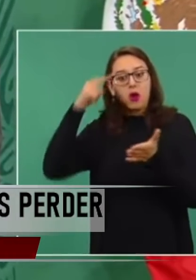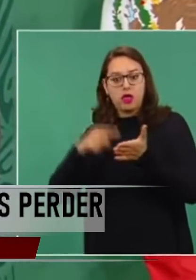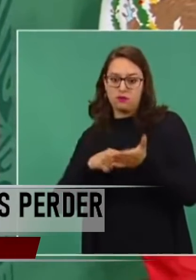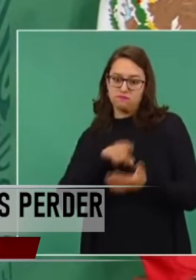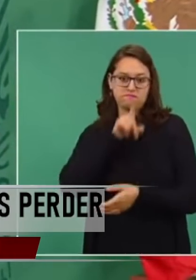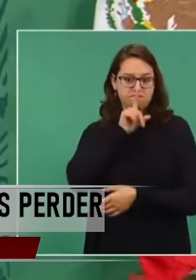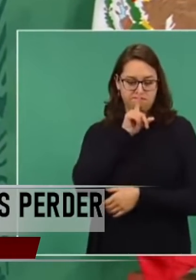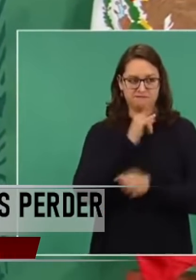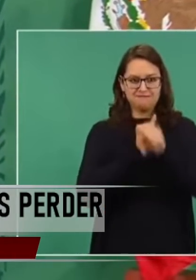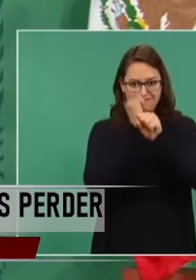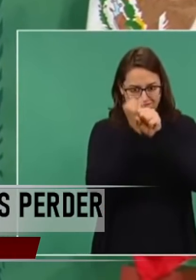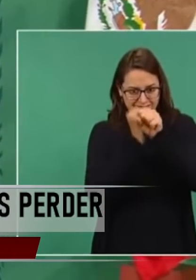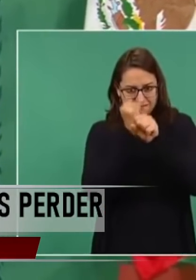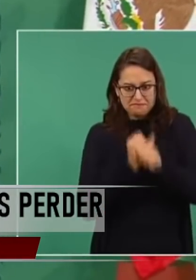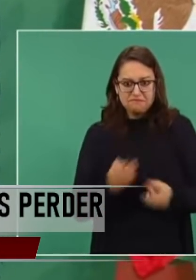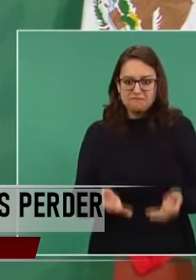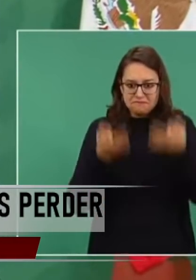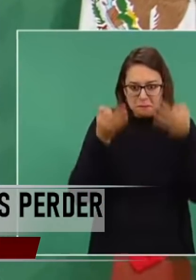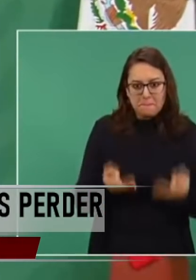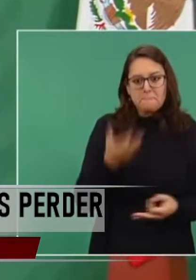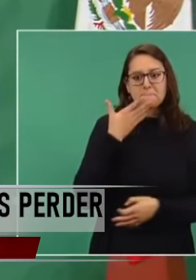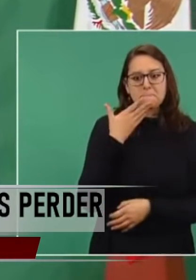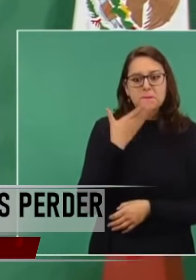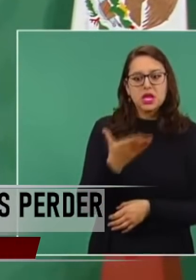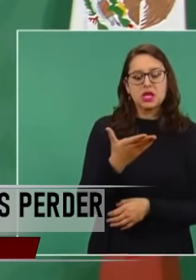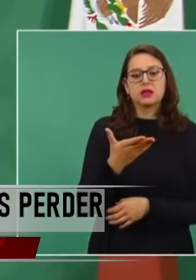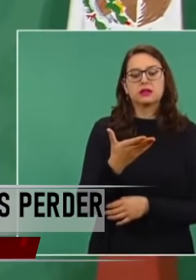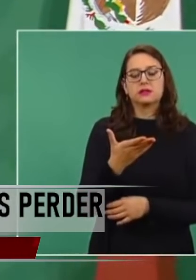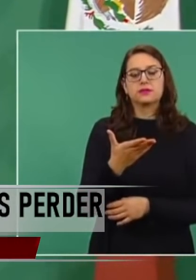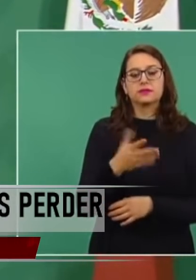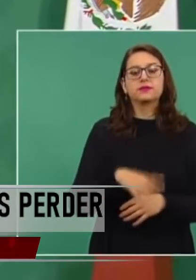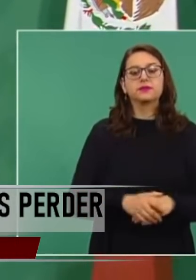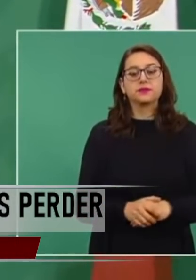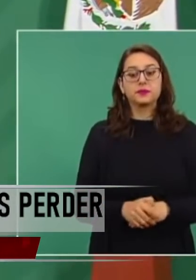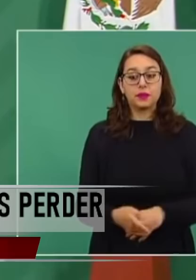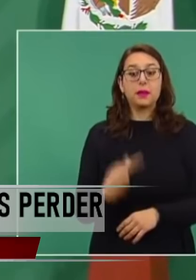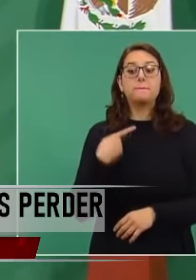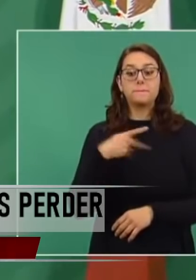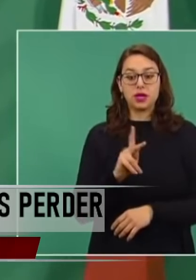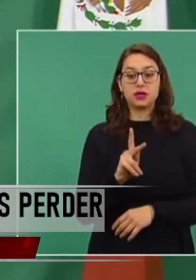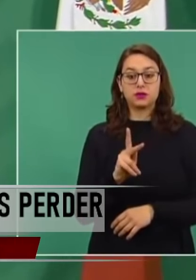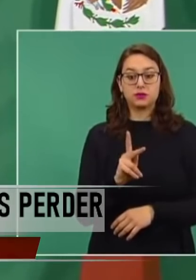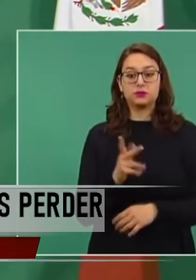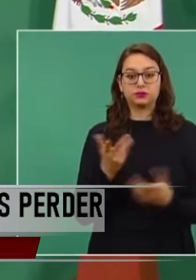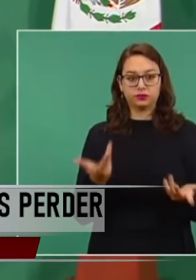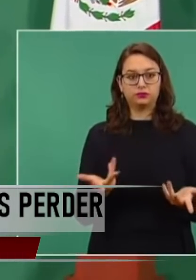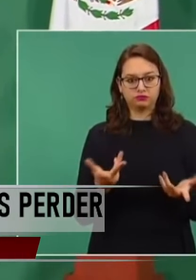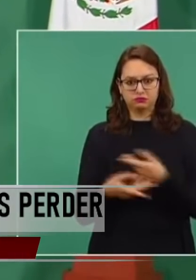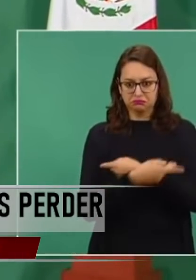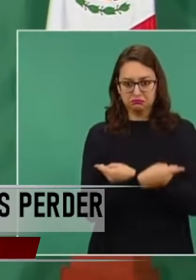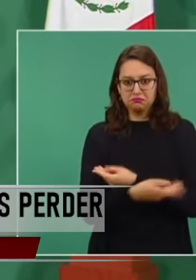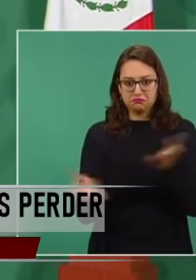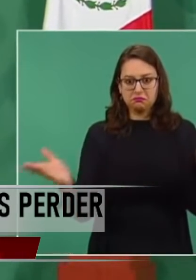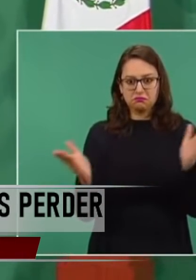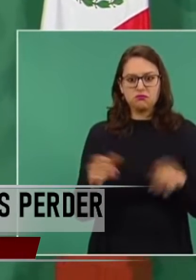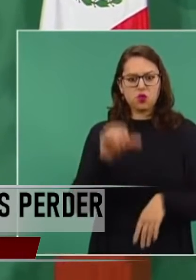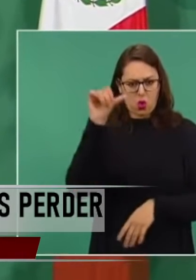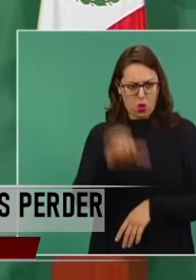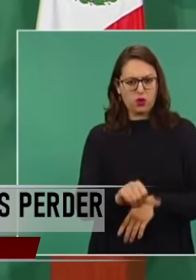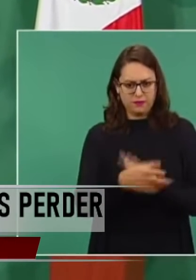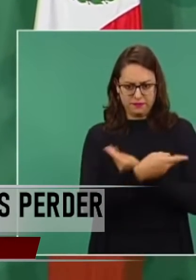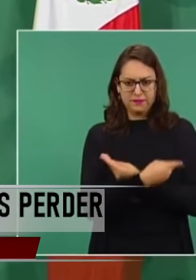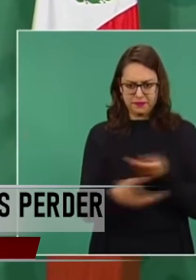es una investigación que se hizo pero me gustaría que la conocieran hoy mismo